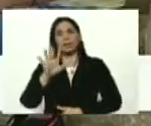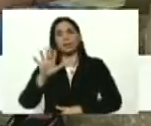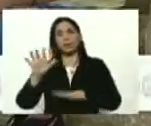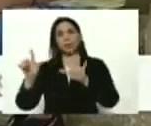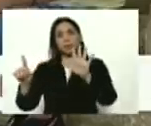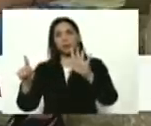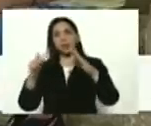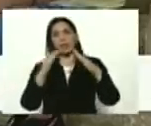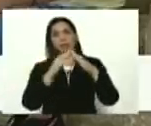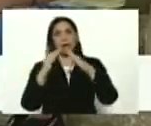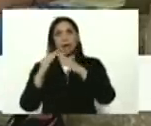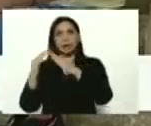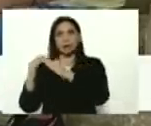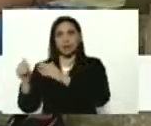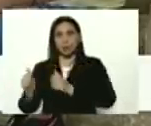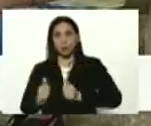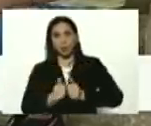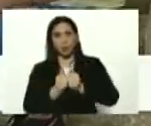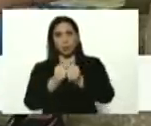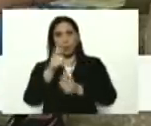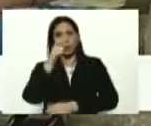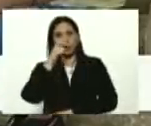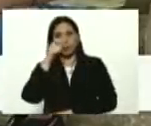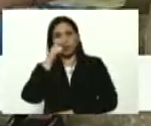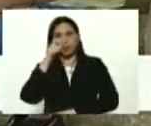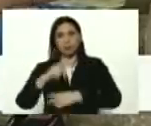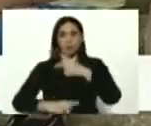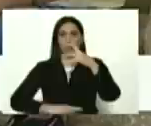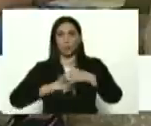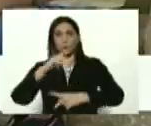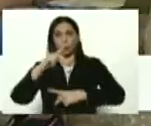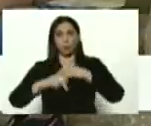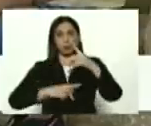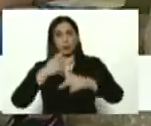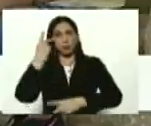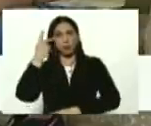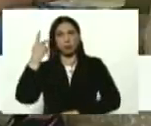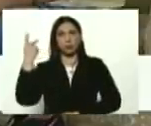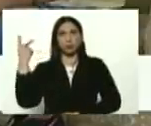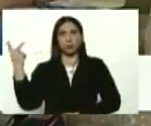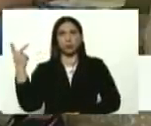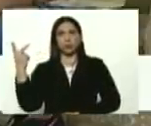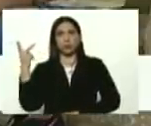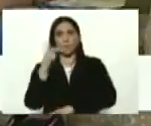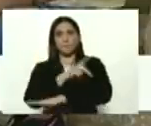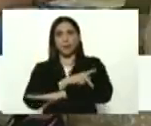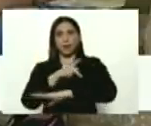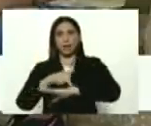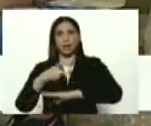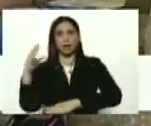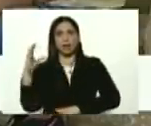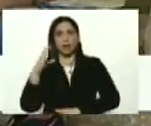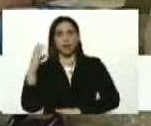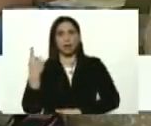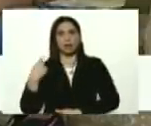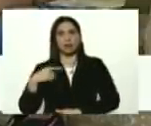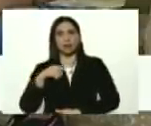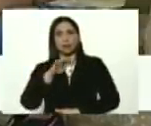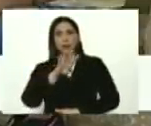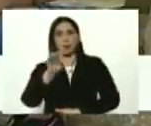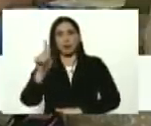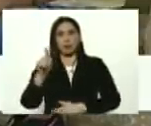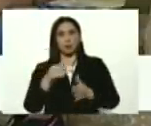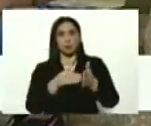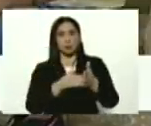1.456 hogares acompañantes para este proceso pedagógico. En la parroquia Caricuao tenemos